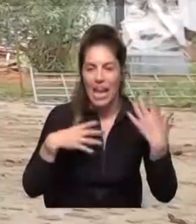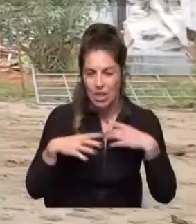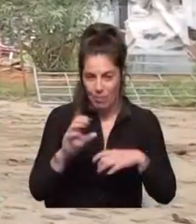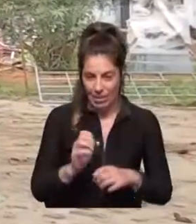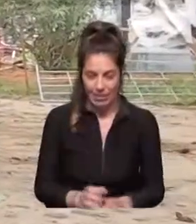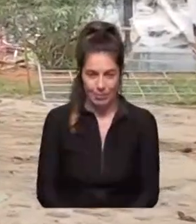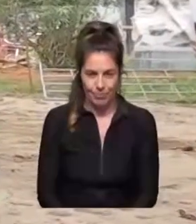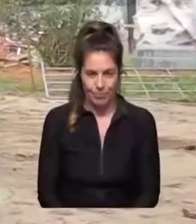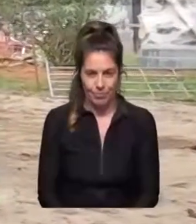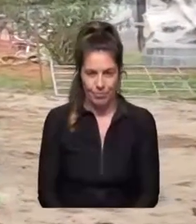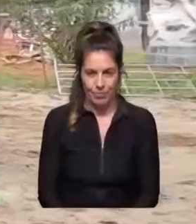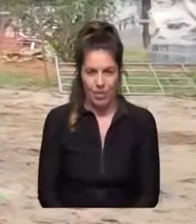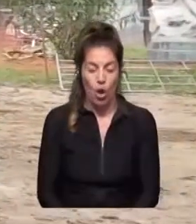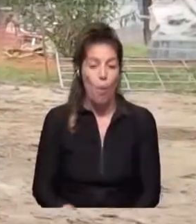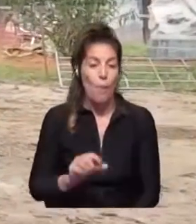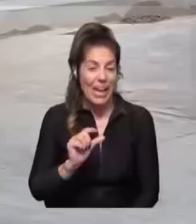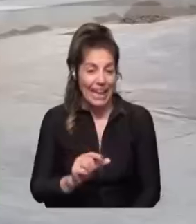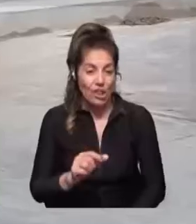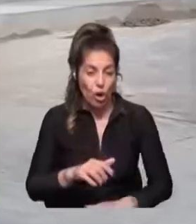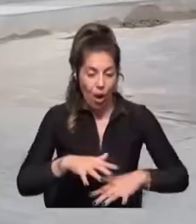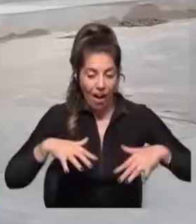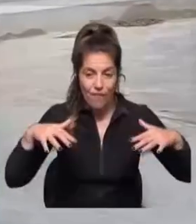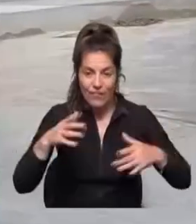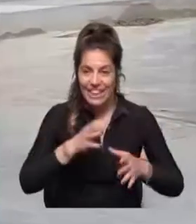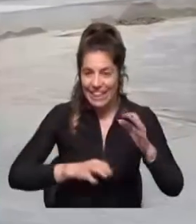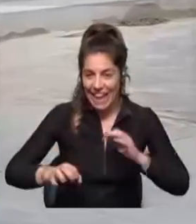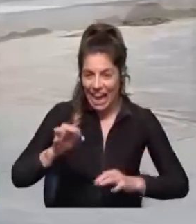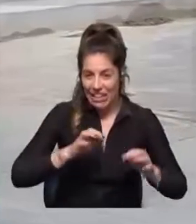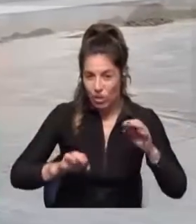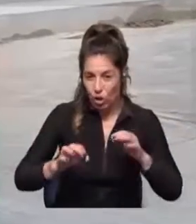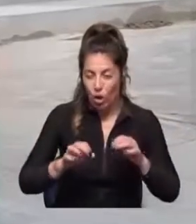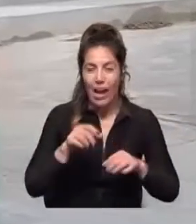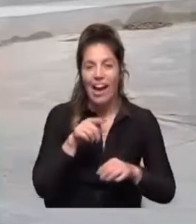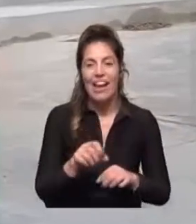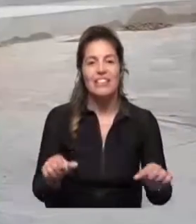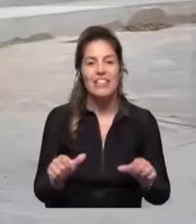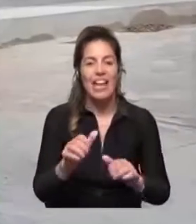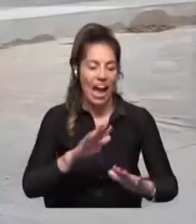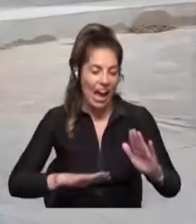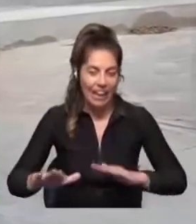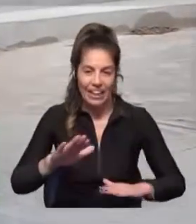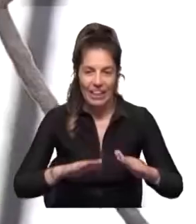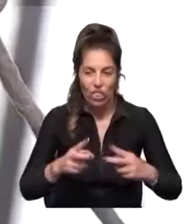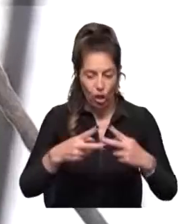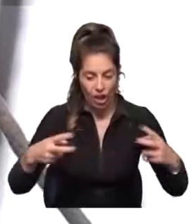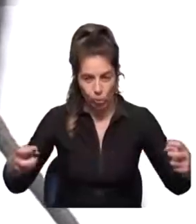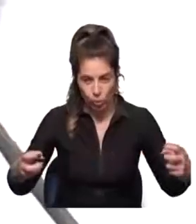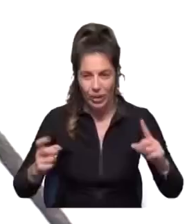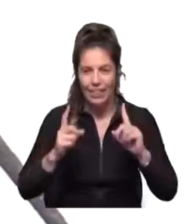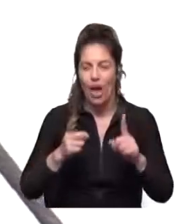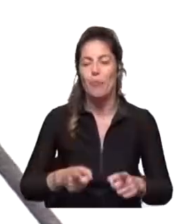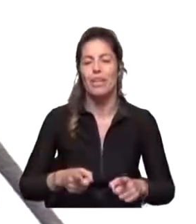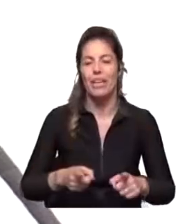va a ser un pequeño anfiteatro donde bueno Se va se está reciclando la estructura que está detrás que era